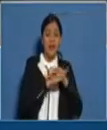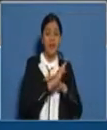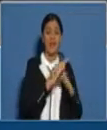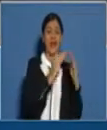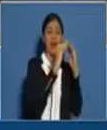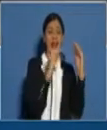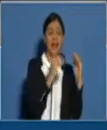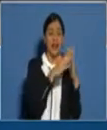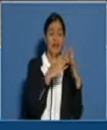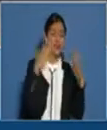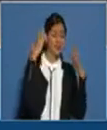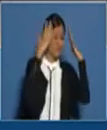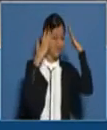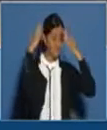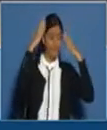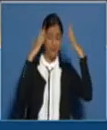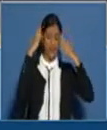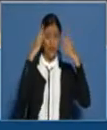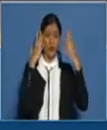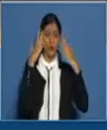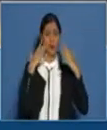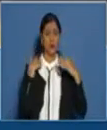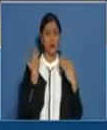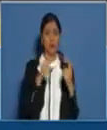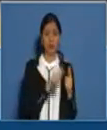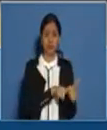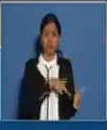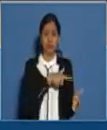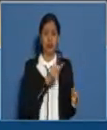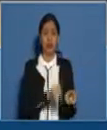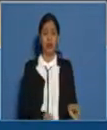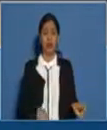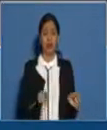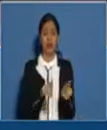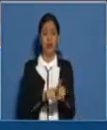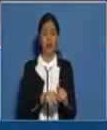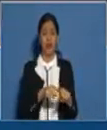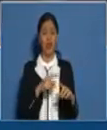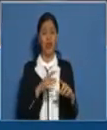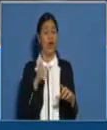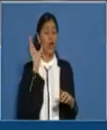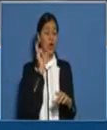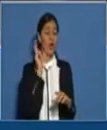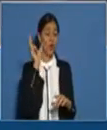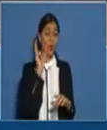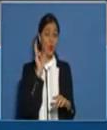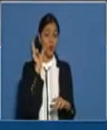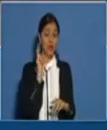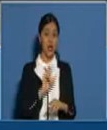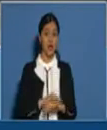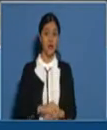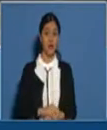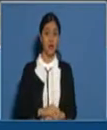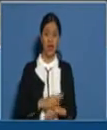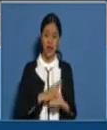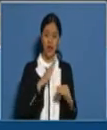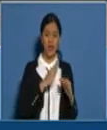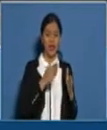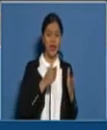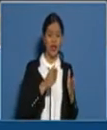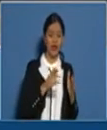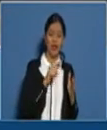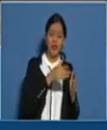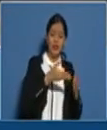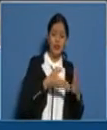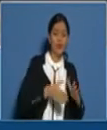baño exhaustivo. Pero solamente en las conversaciones he escuchado de cómo, a pesar de que están con sus niños, no